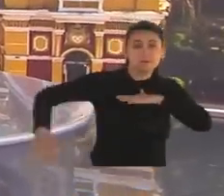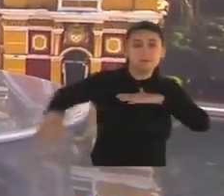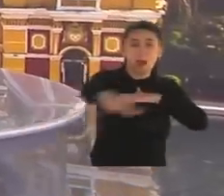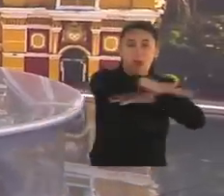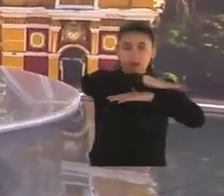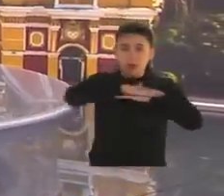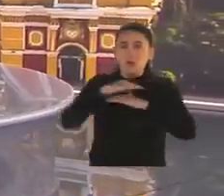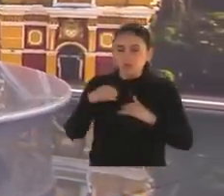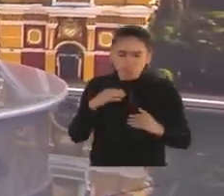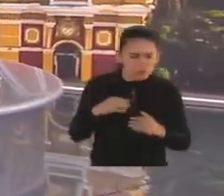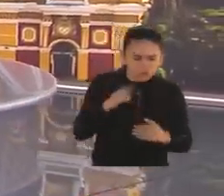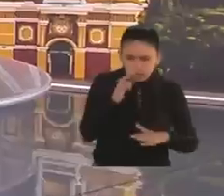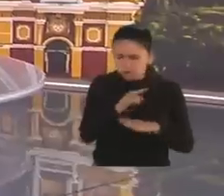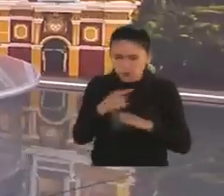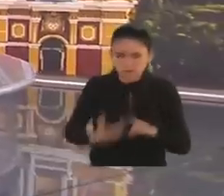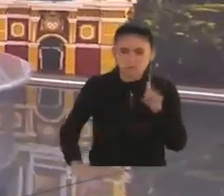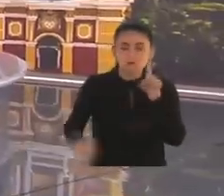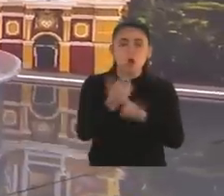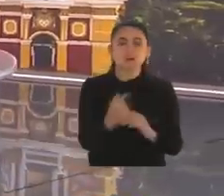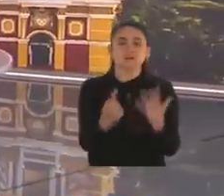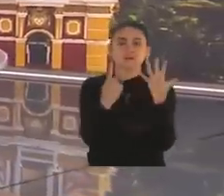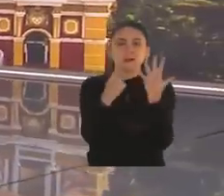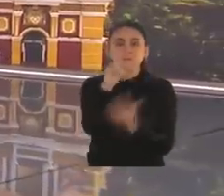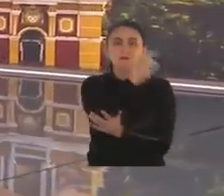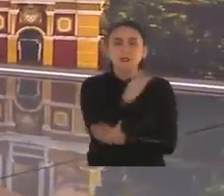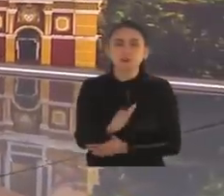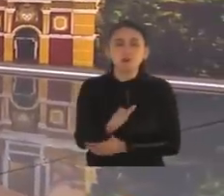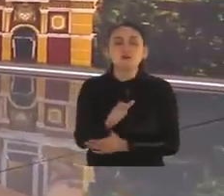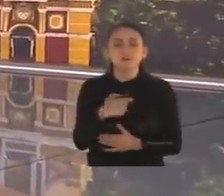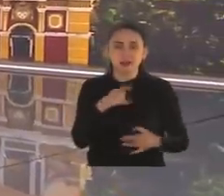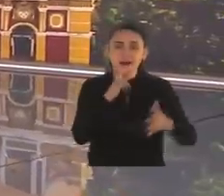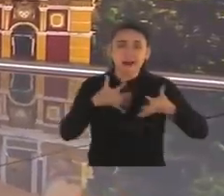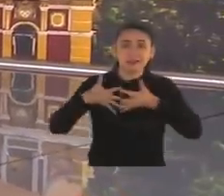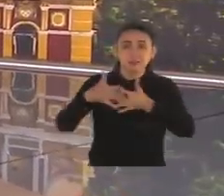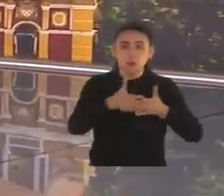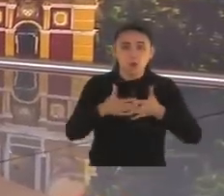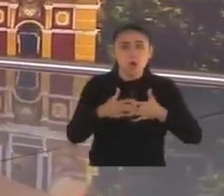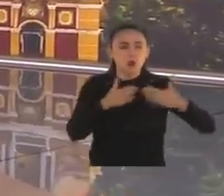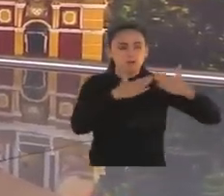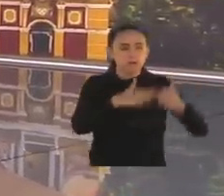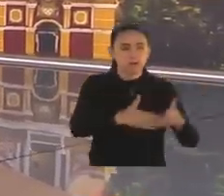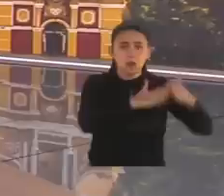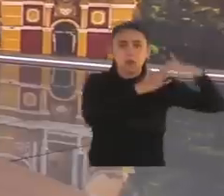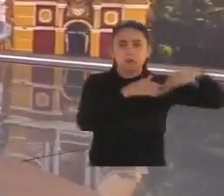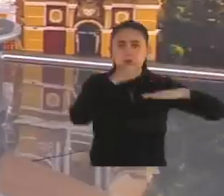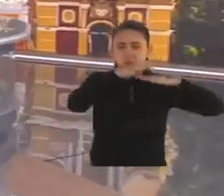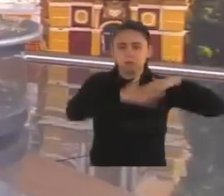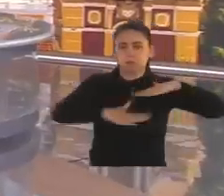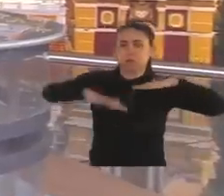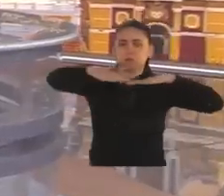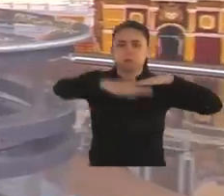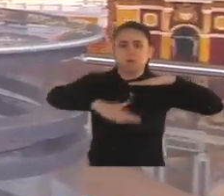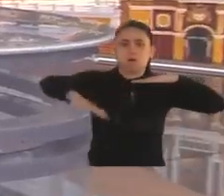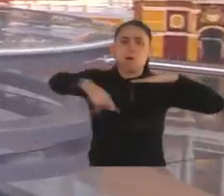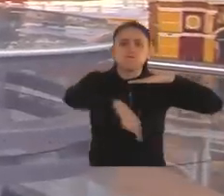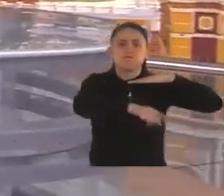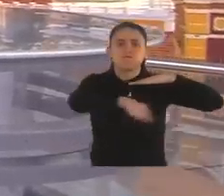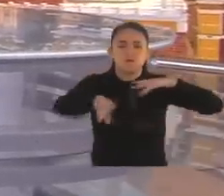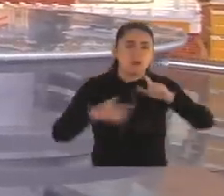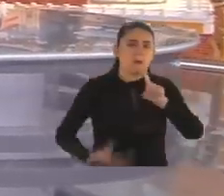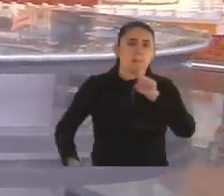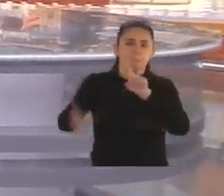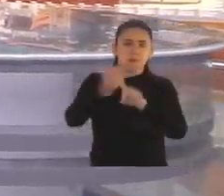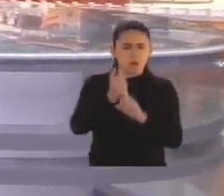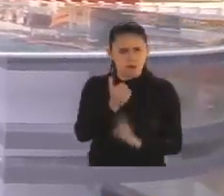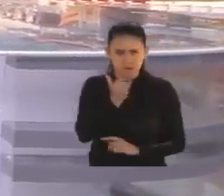6 personas procedentes de Estados Unidos y que iban en una embarcación que quedó a la deriva. Angie Góez, la unimos a esta transmisión para